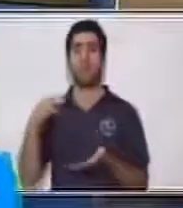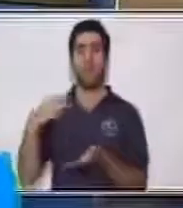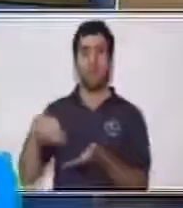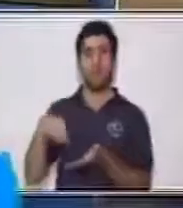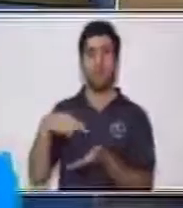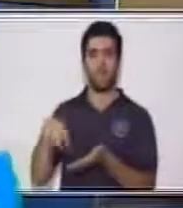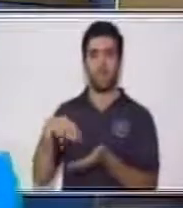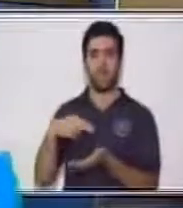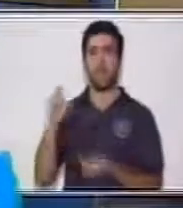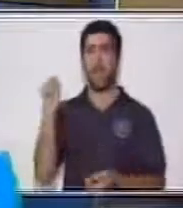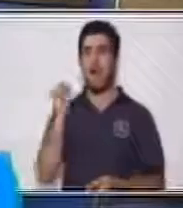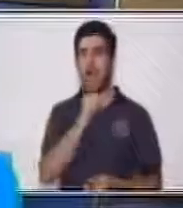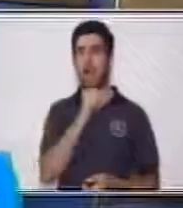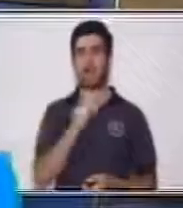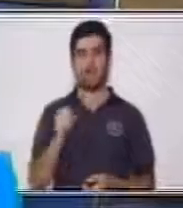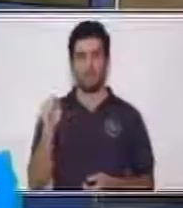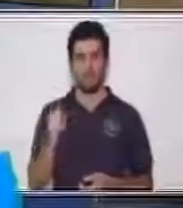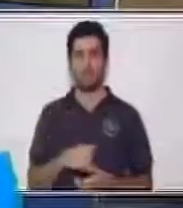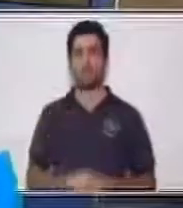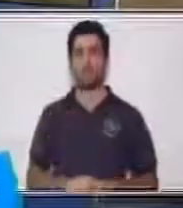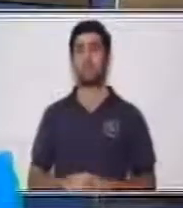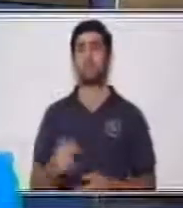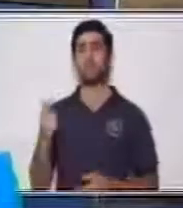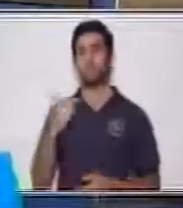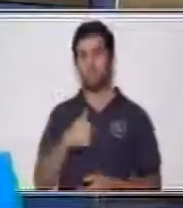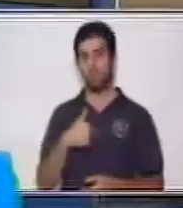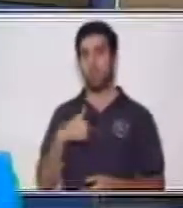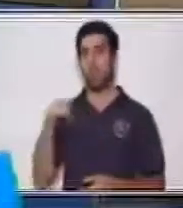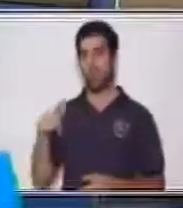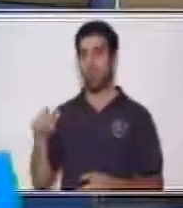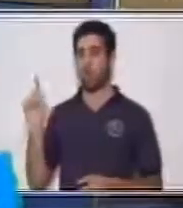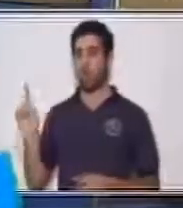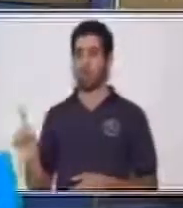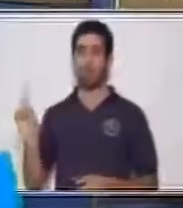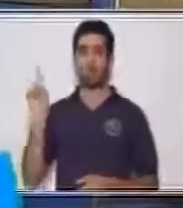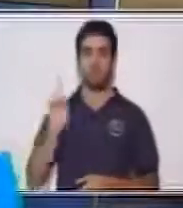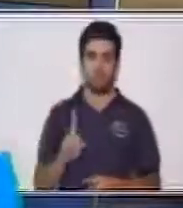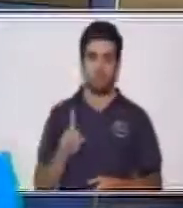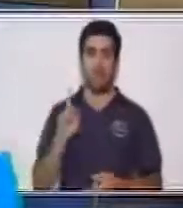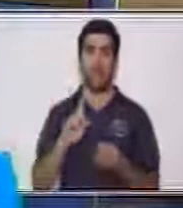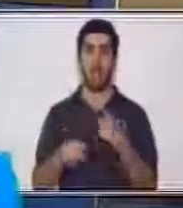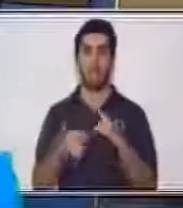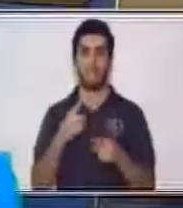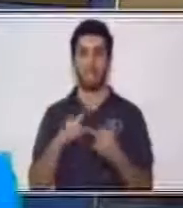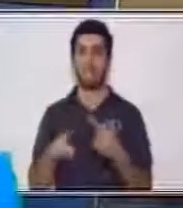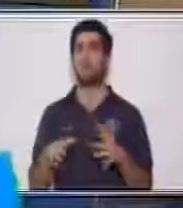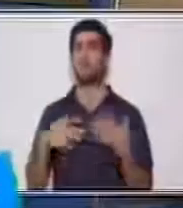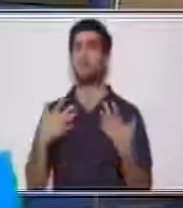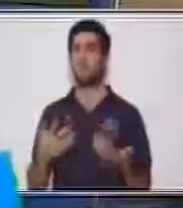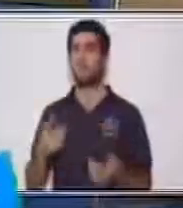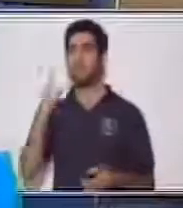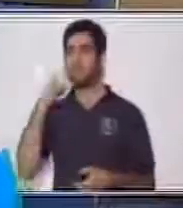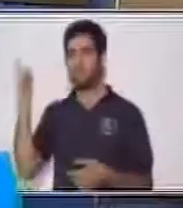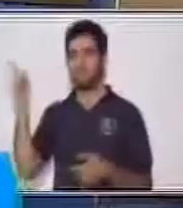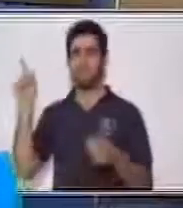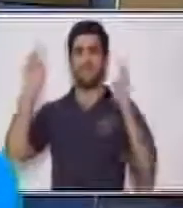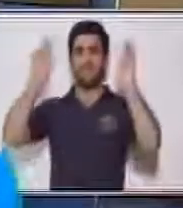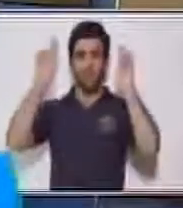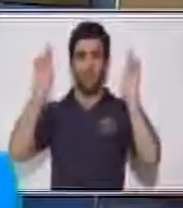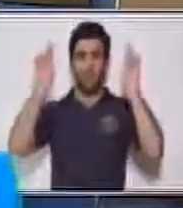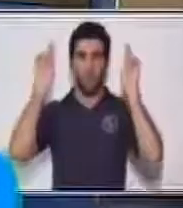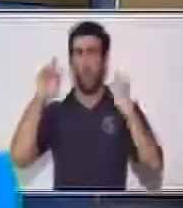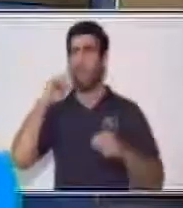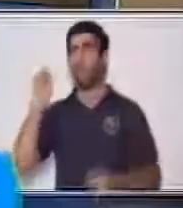una canción. Y yo he traído a mis amigas las orejitas, porque vamos a dar un